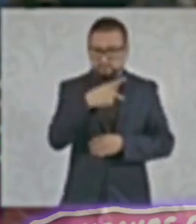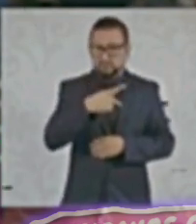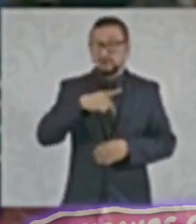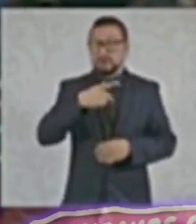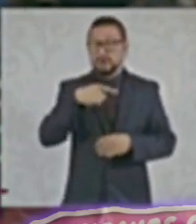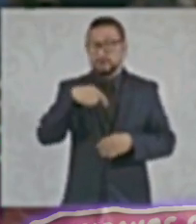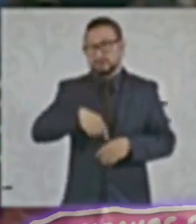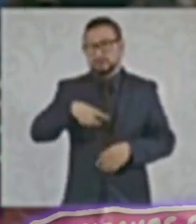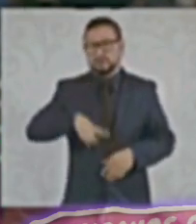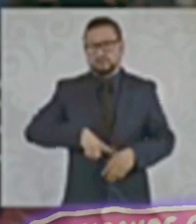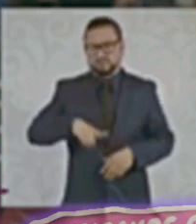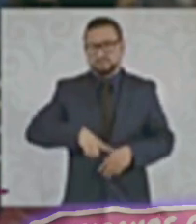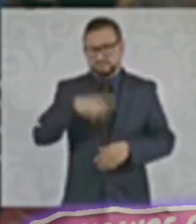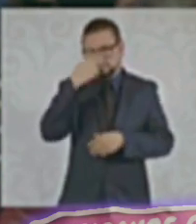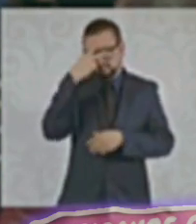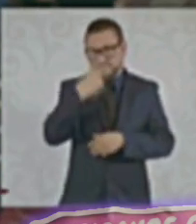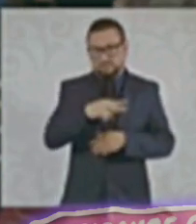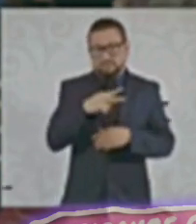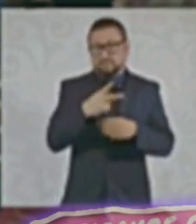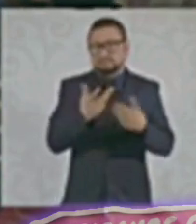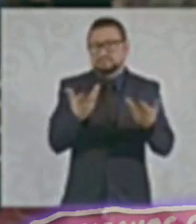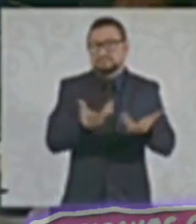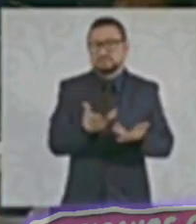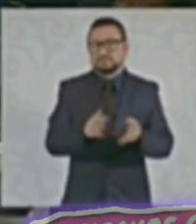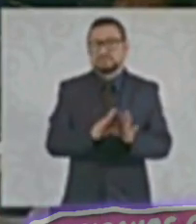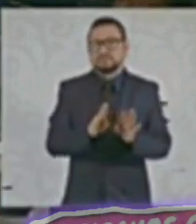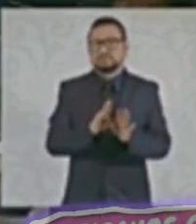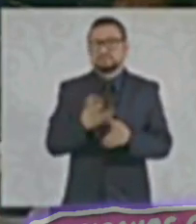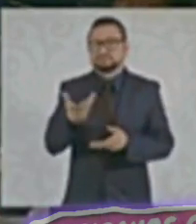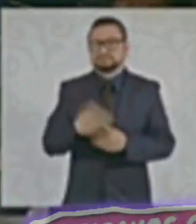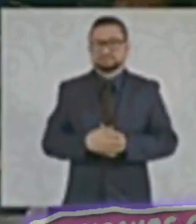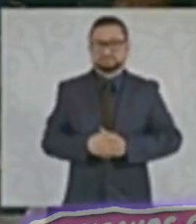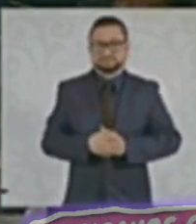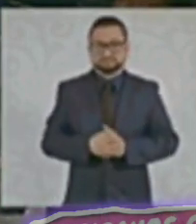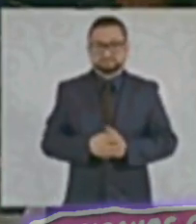gobierno, del gobierno mexicano actualmente? Sí.